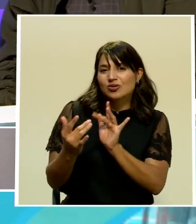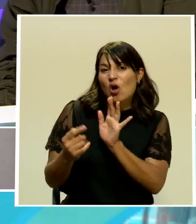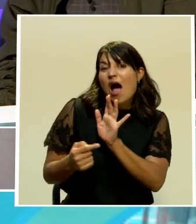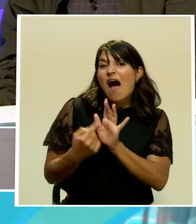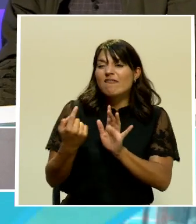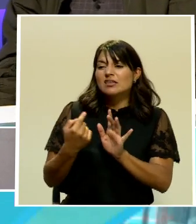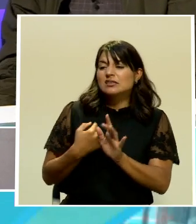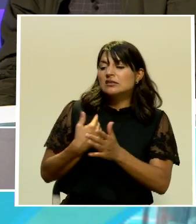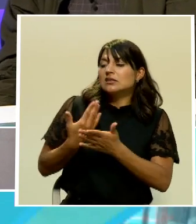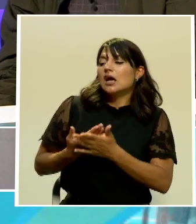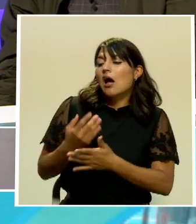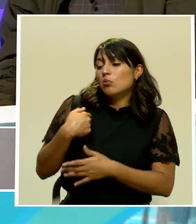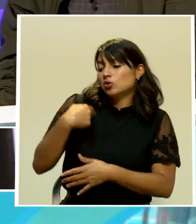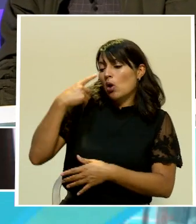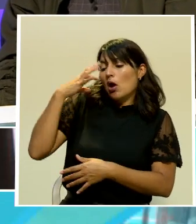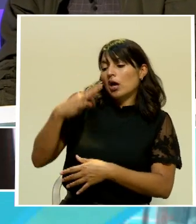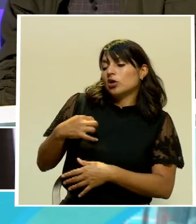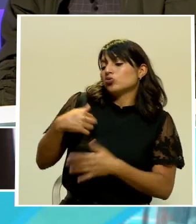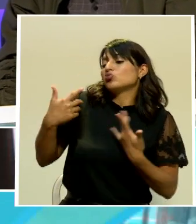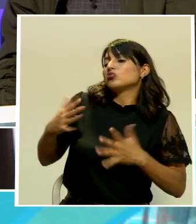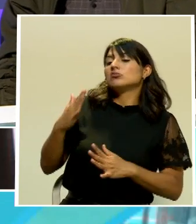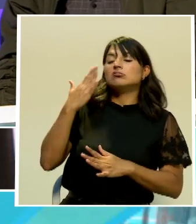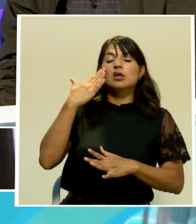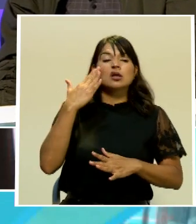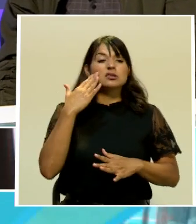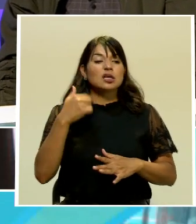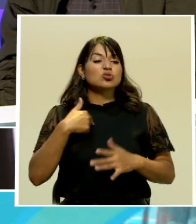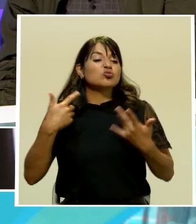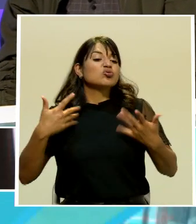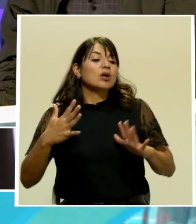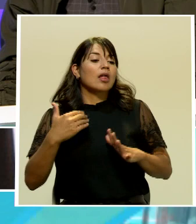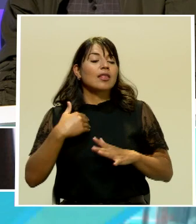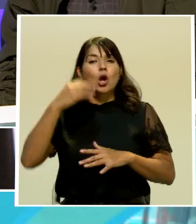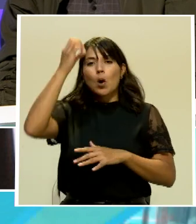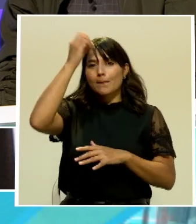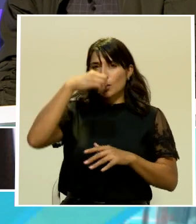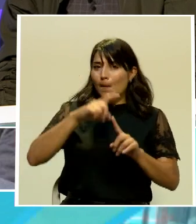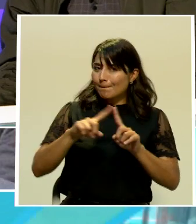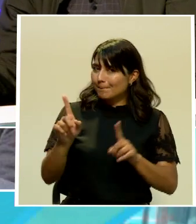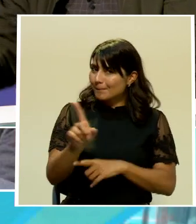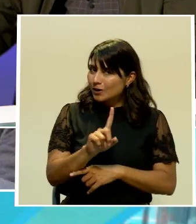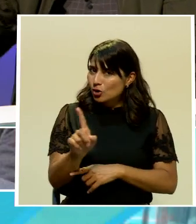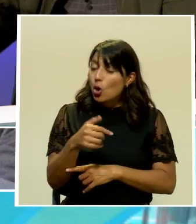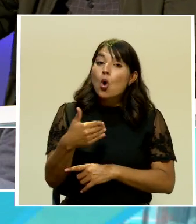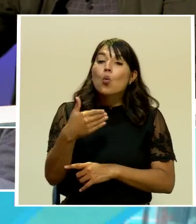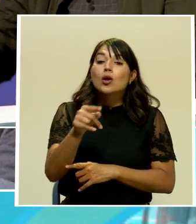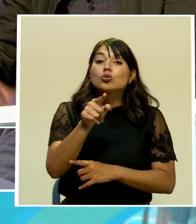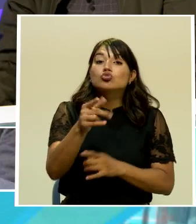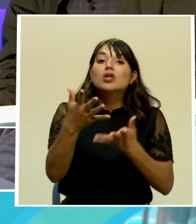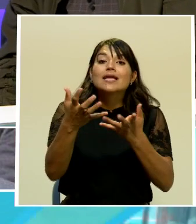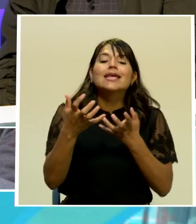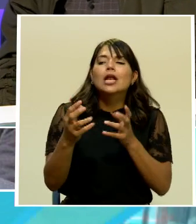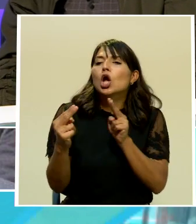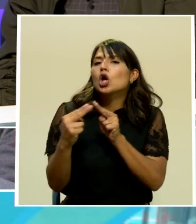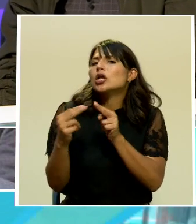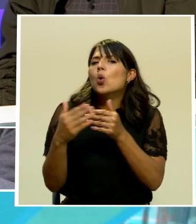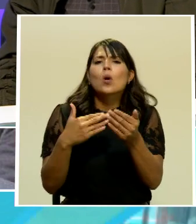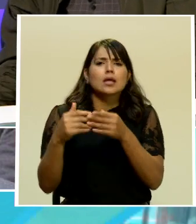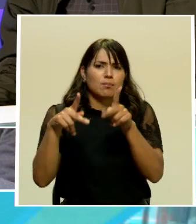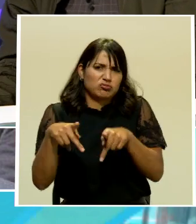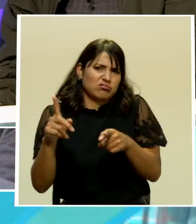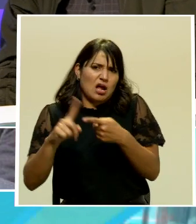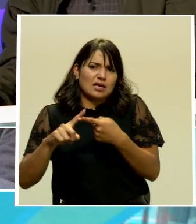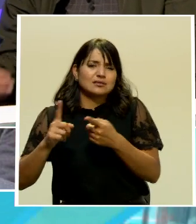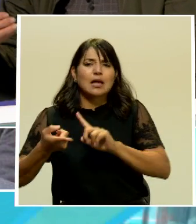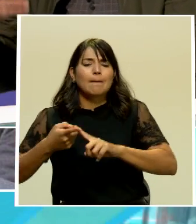las cosas o que ya tenés una opinión política. Pero cuando vos querés conocer a alguien realmente, inclusive en una relación de amistad